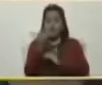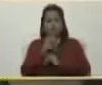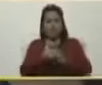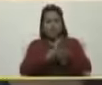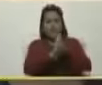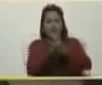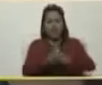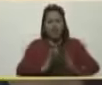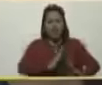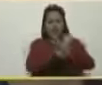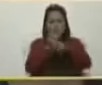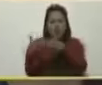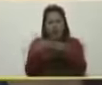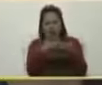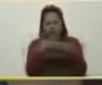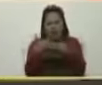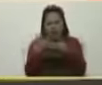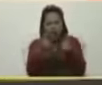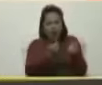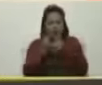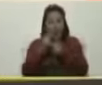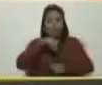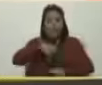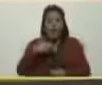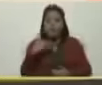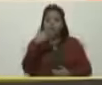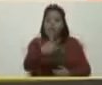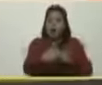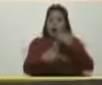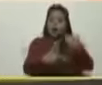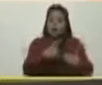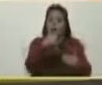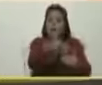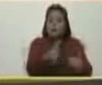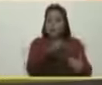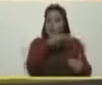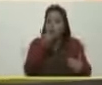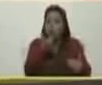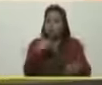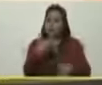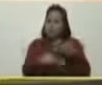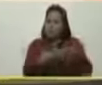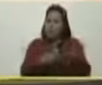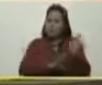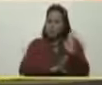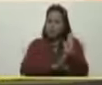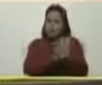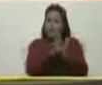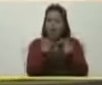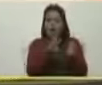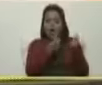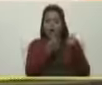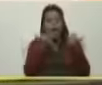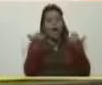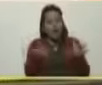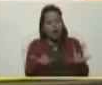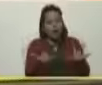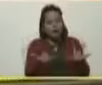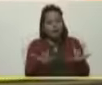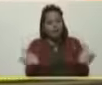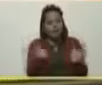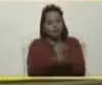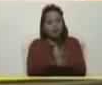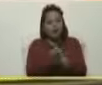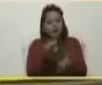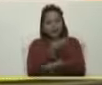supere bloqueos y guerras económicas y pueda avanzar más aún? Ya se ha recuperado la economía, bueno, ahorita vamos a la construcción de la